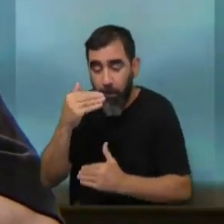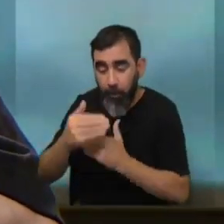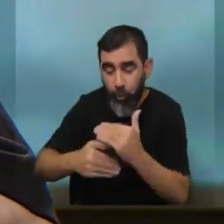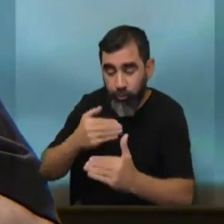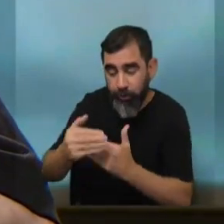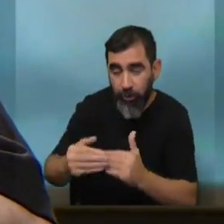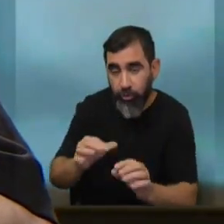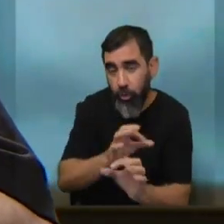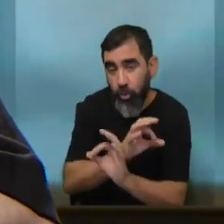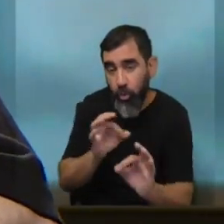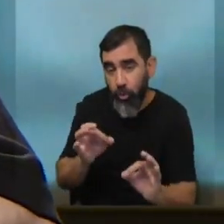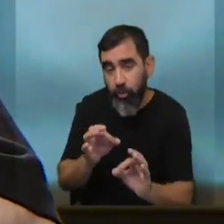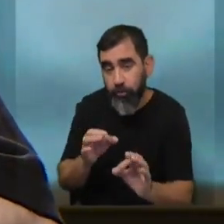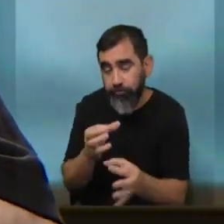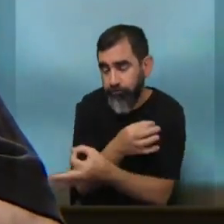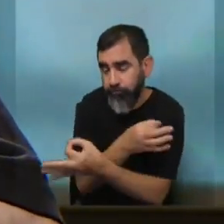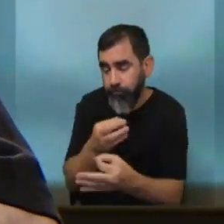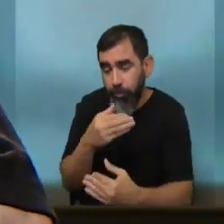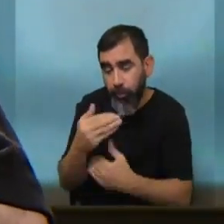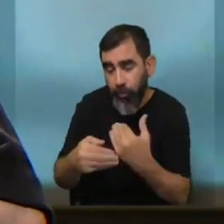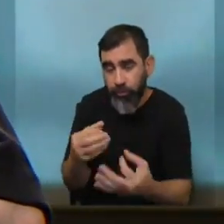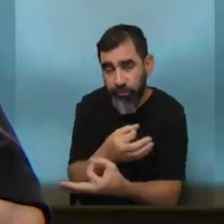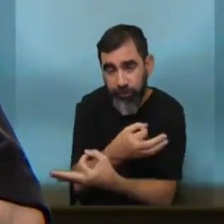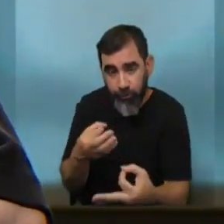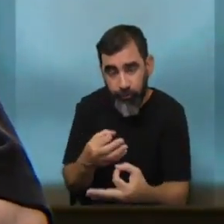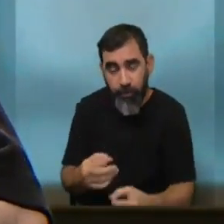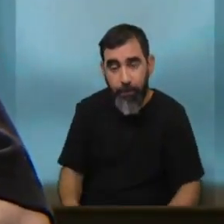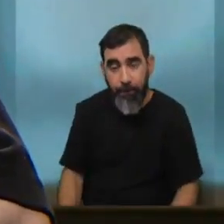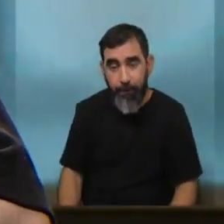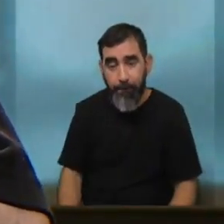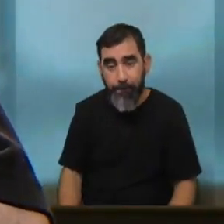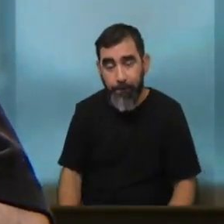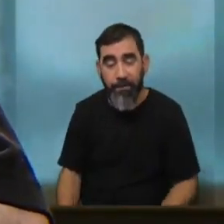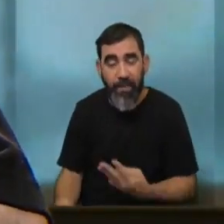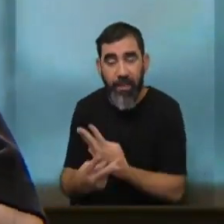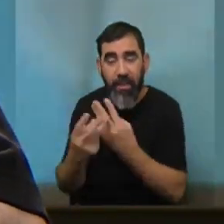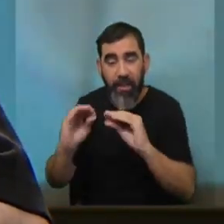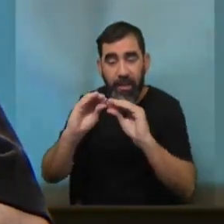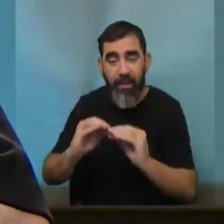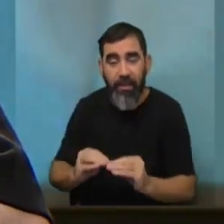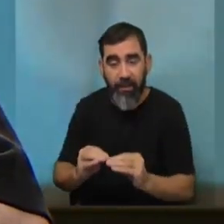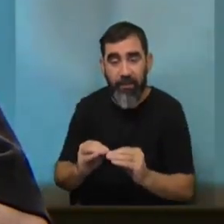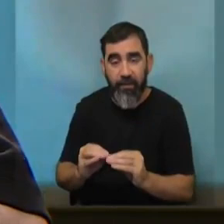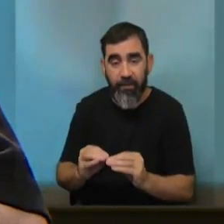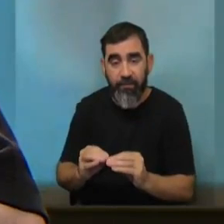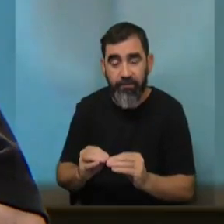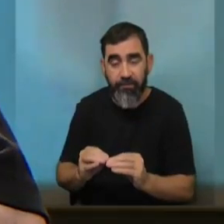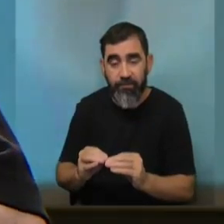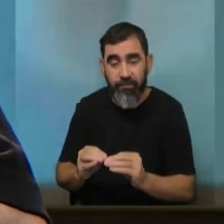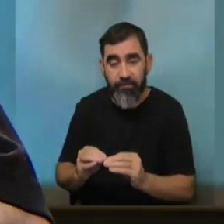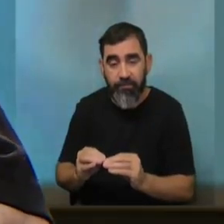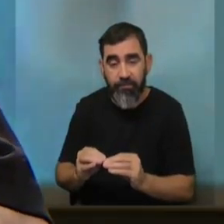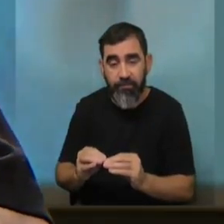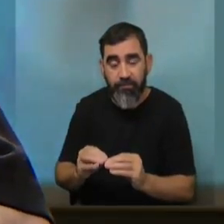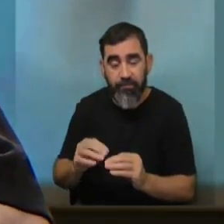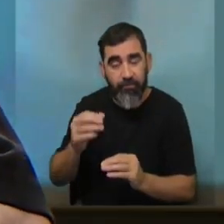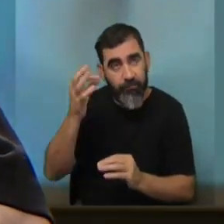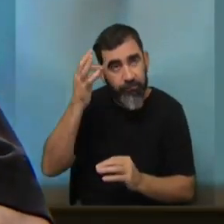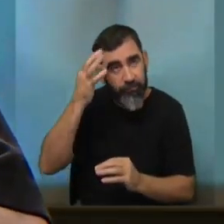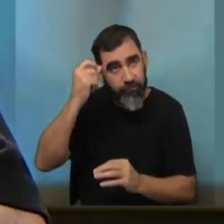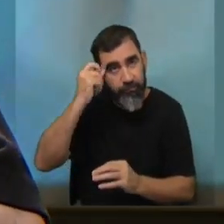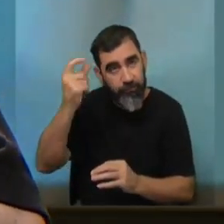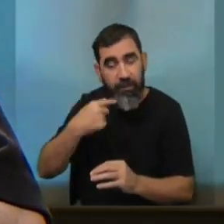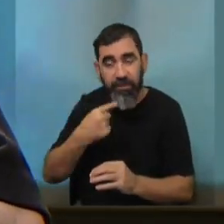o optimizar procesos en realidad. Y en general lo que hace un matemático es terminar donde el razonamiento lógico sirva para